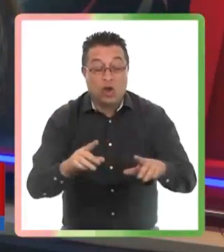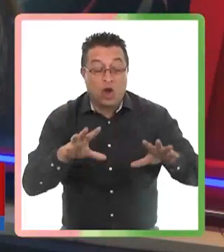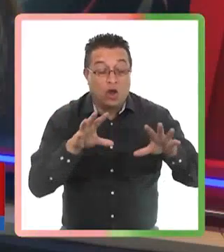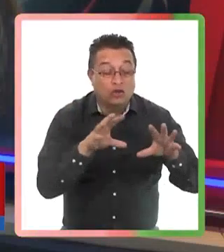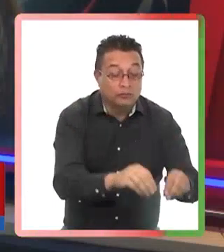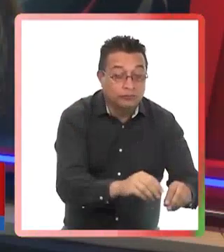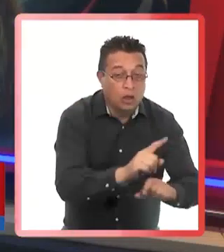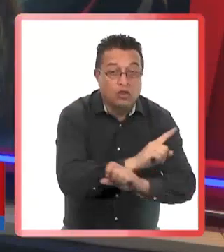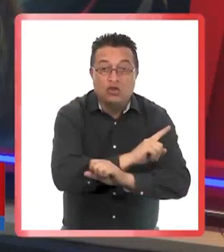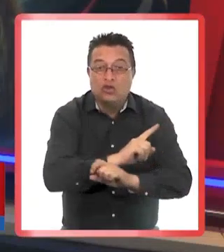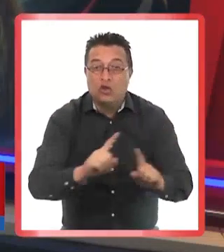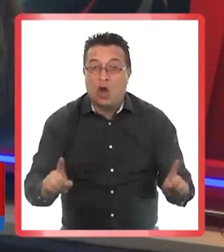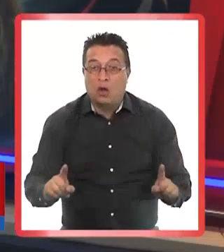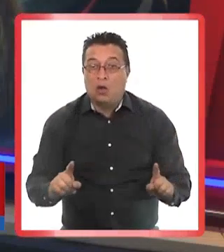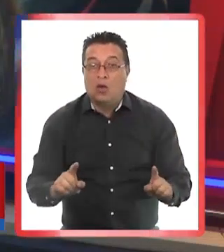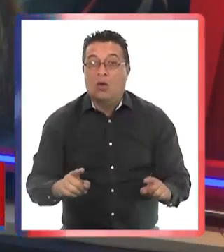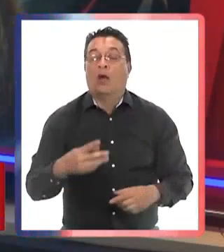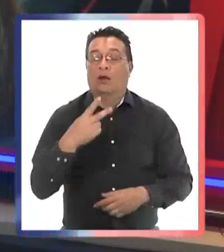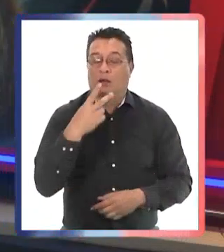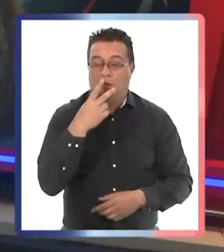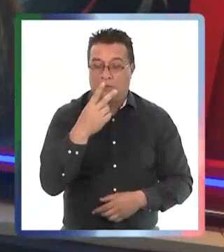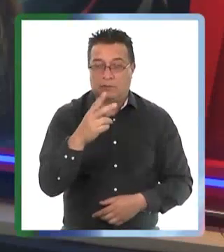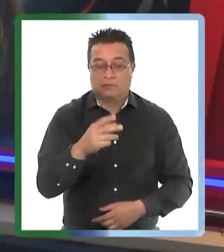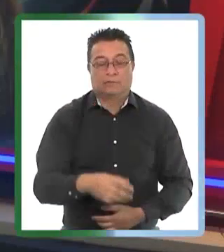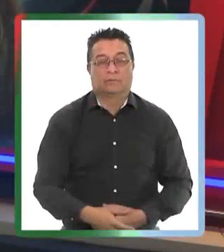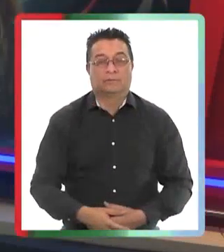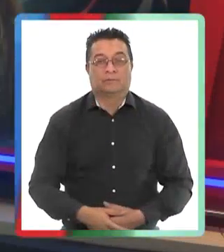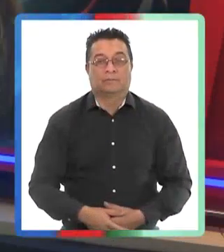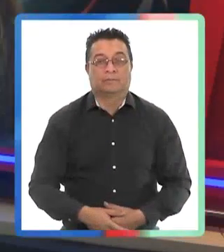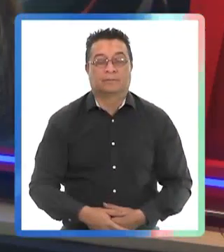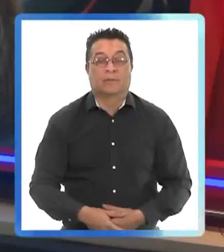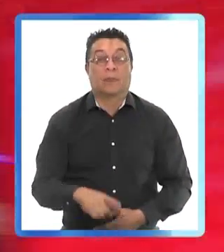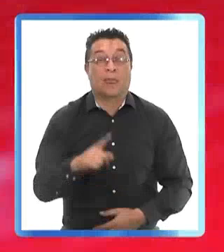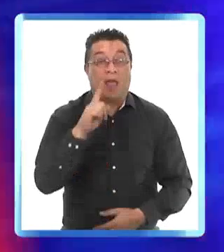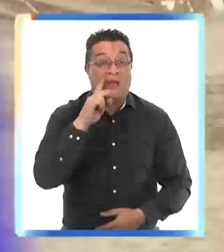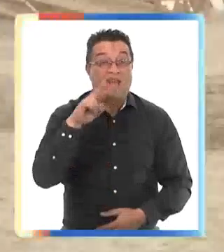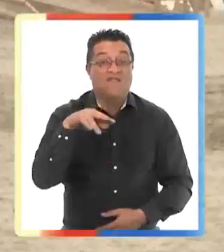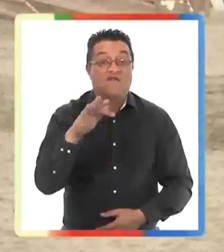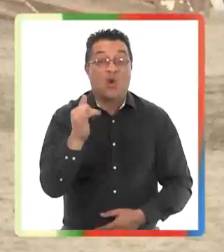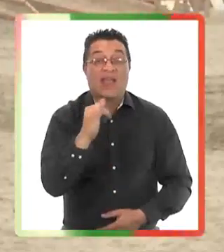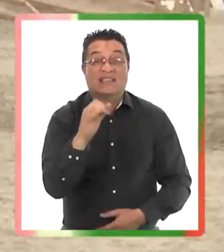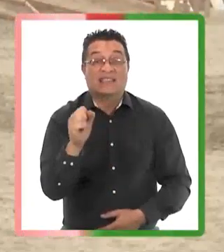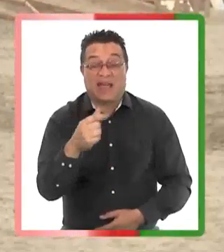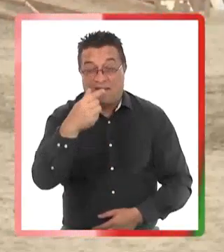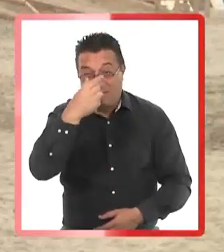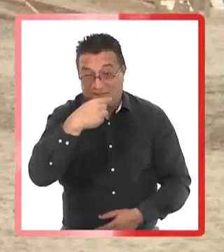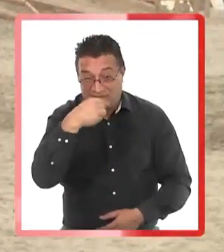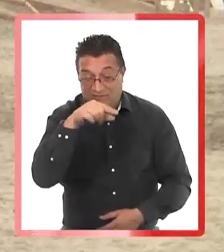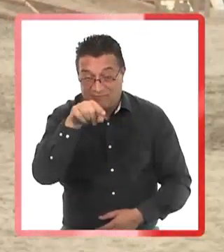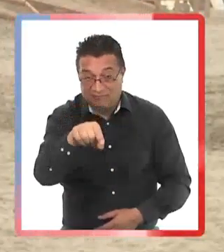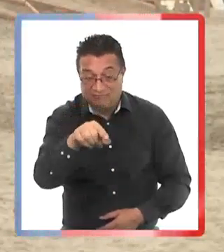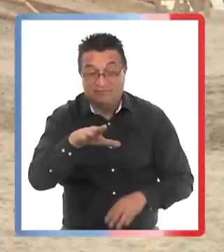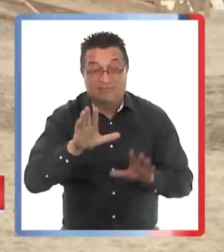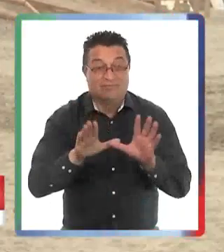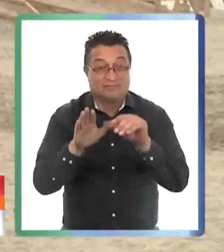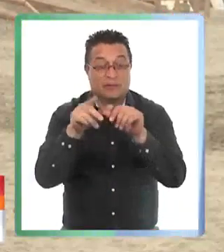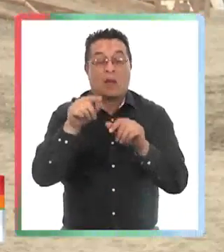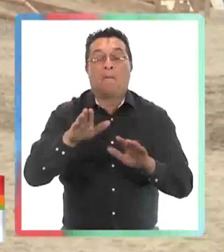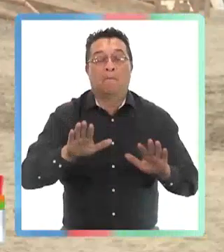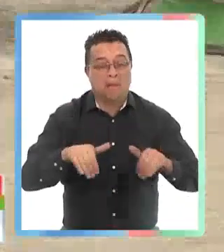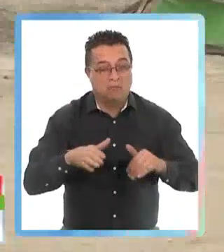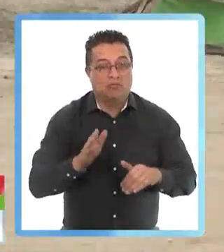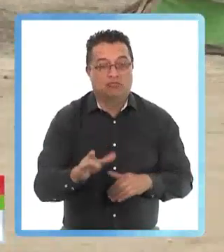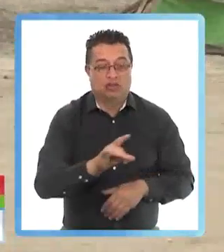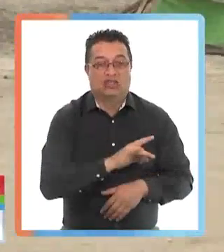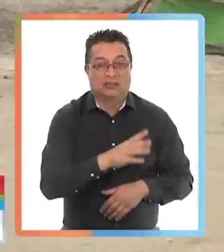prevenir contagios y no tocar aves infectadas. La nota es de Contivisión. La influenza aviar sigue presente